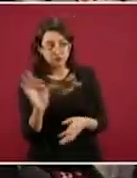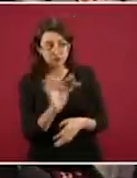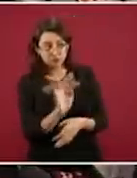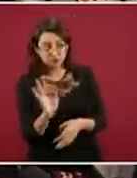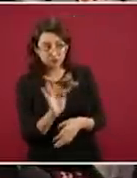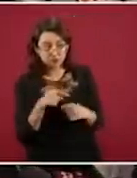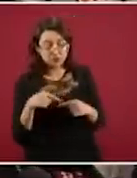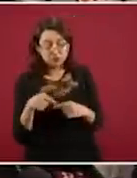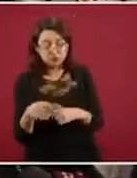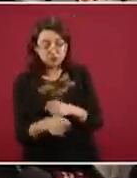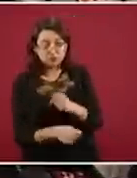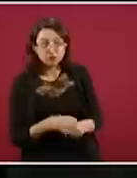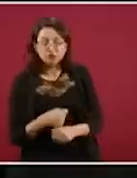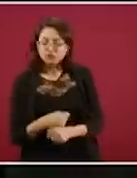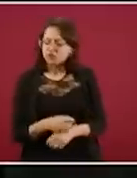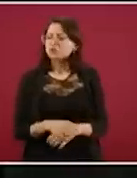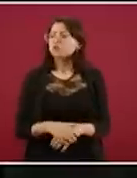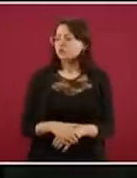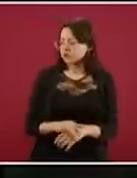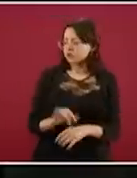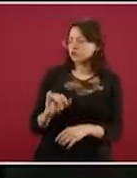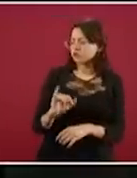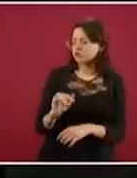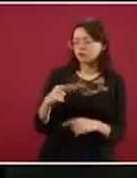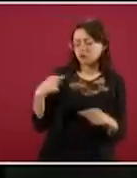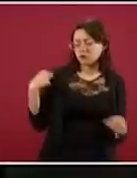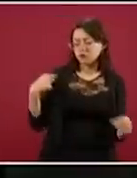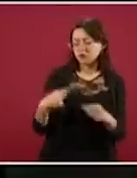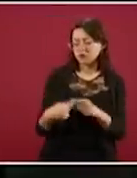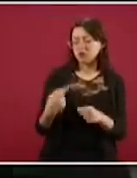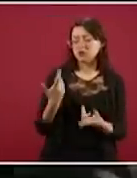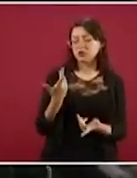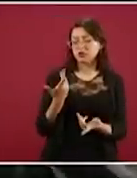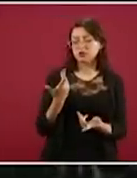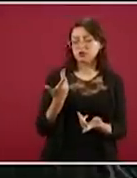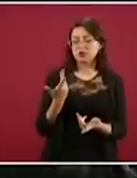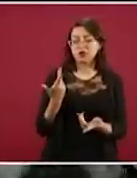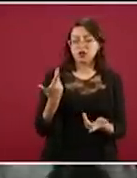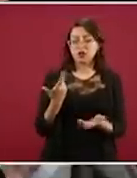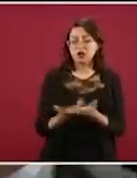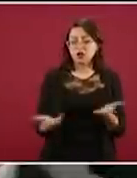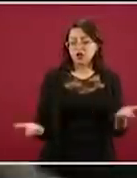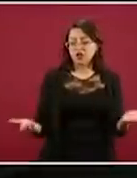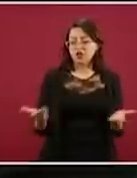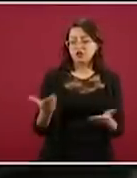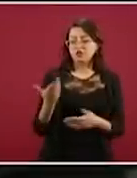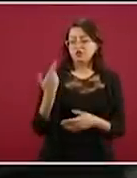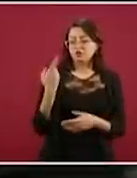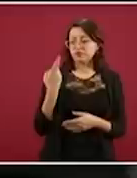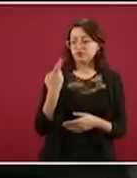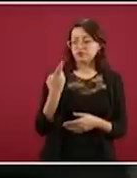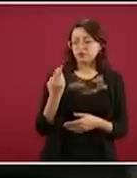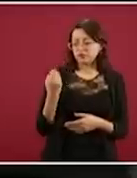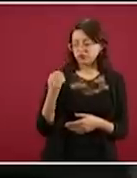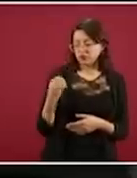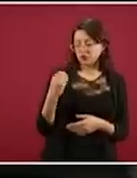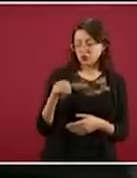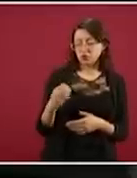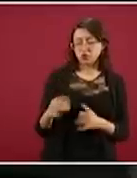ahora, hasta finales de… bueno, el último reporte, finales de